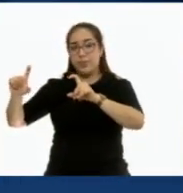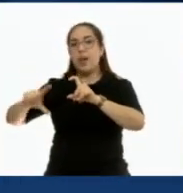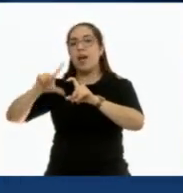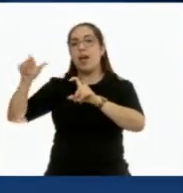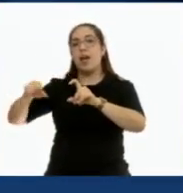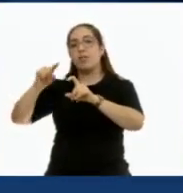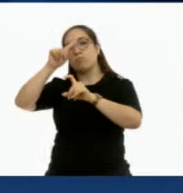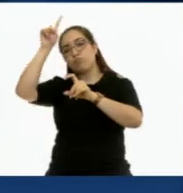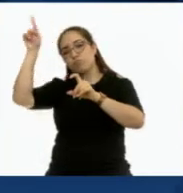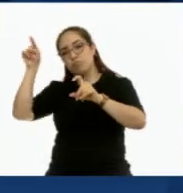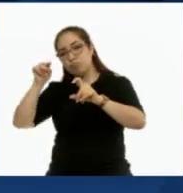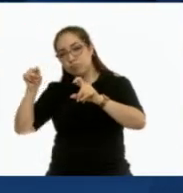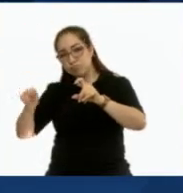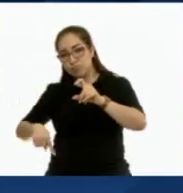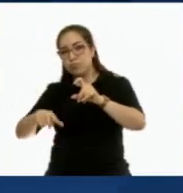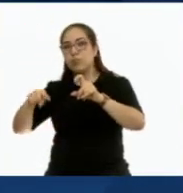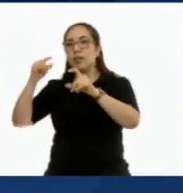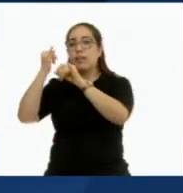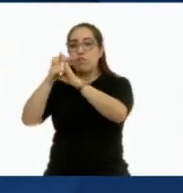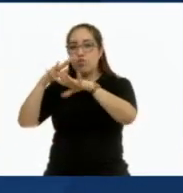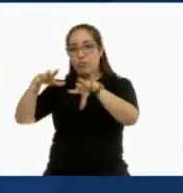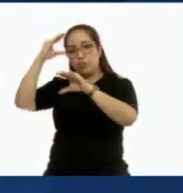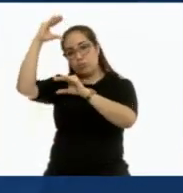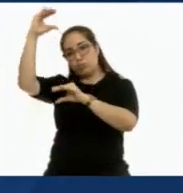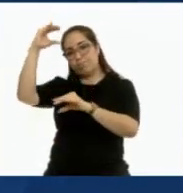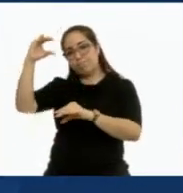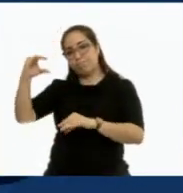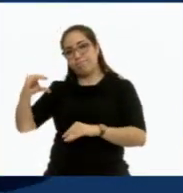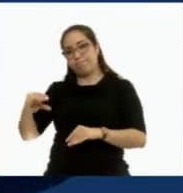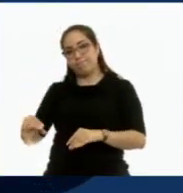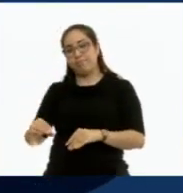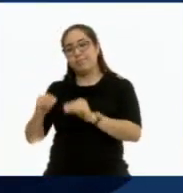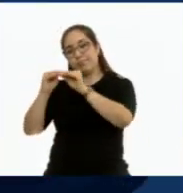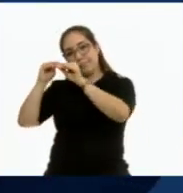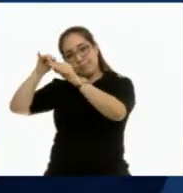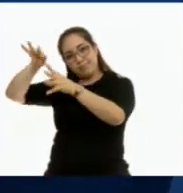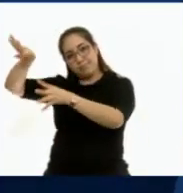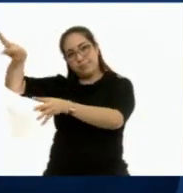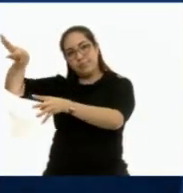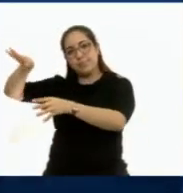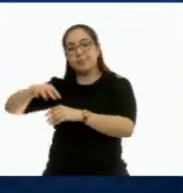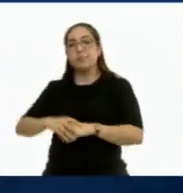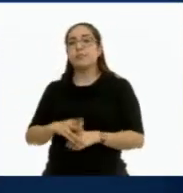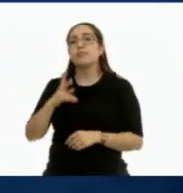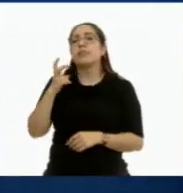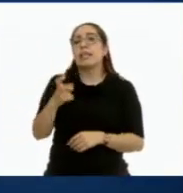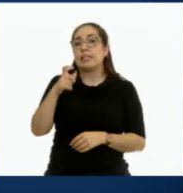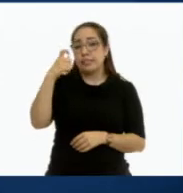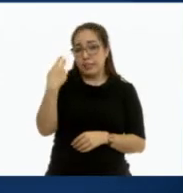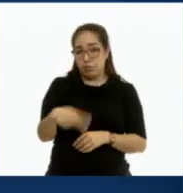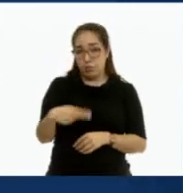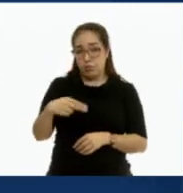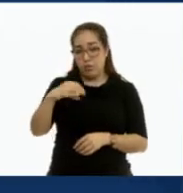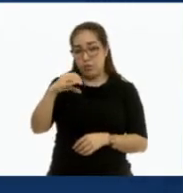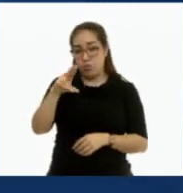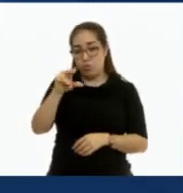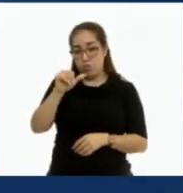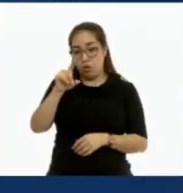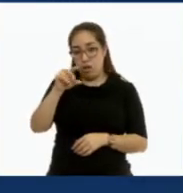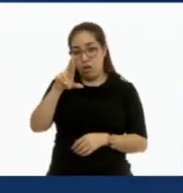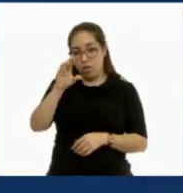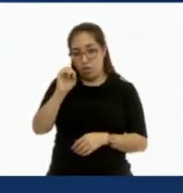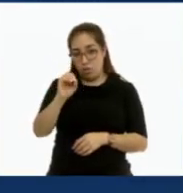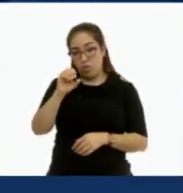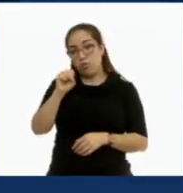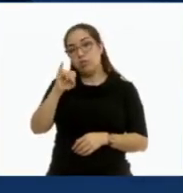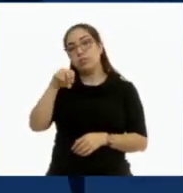siguiente información se va desprendiendo hacia la derecha. Ok. Que en este caso sería cuadro sinóptico, esa es nuestra primera